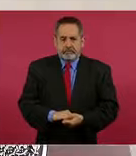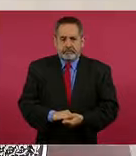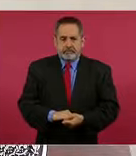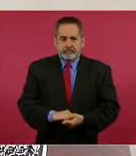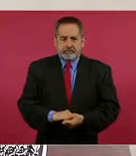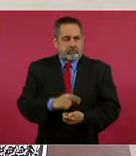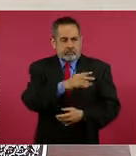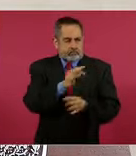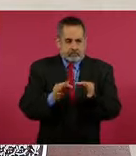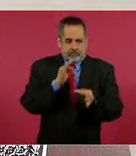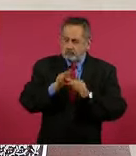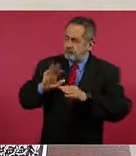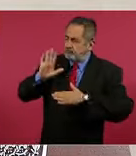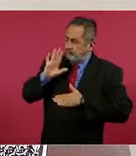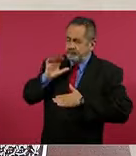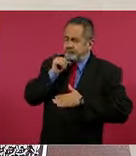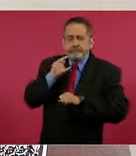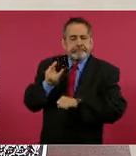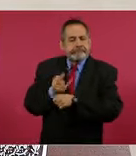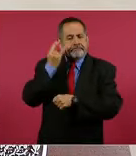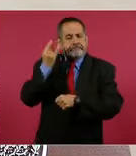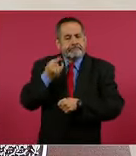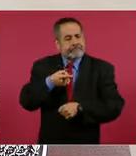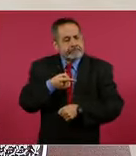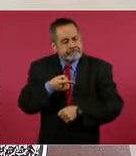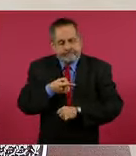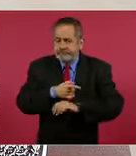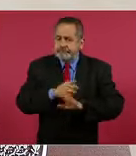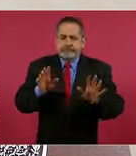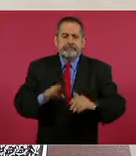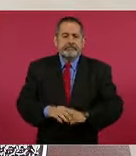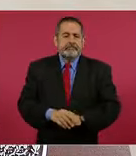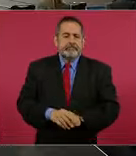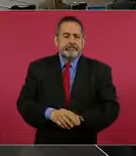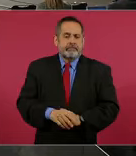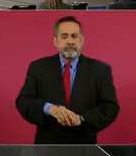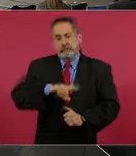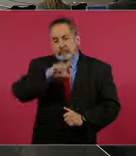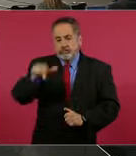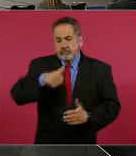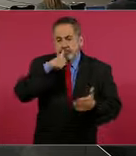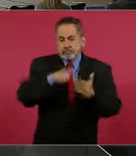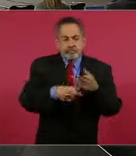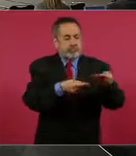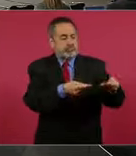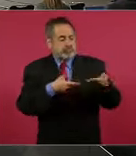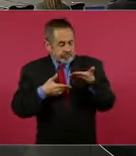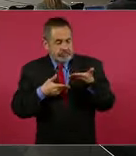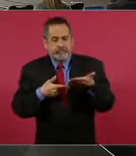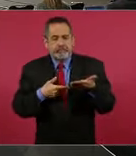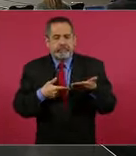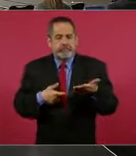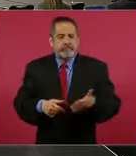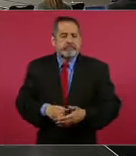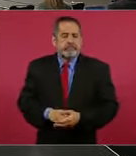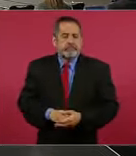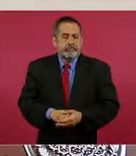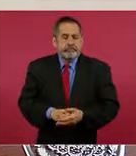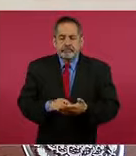no cumplieron con su palabra. Luego mandó una carta diciendo de que